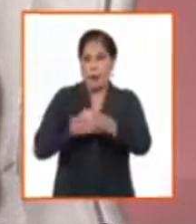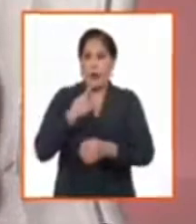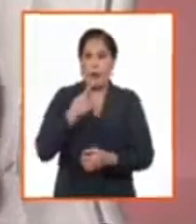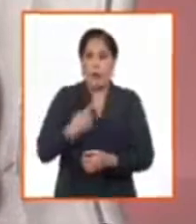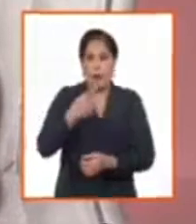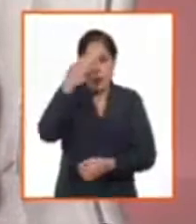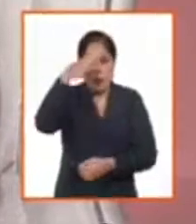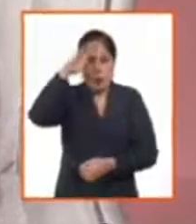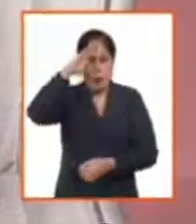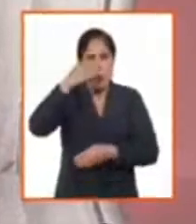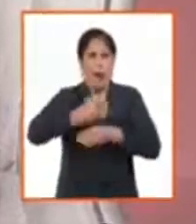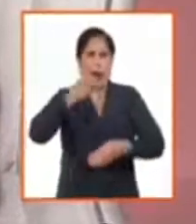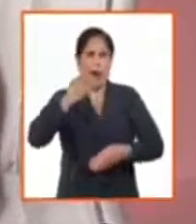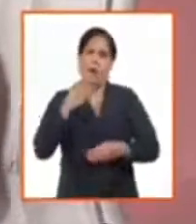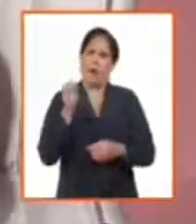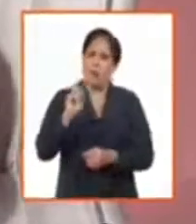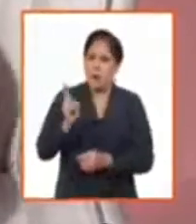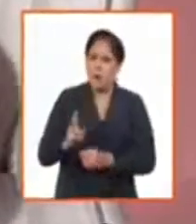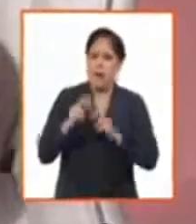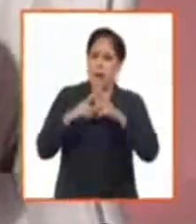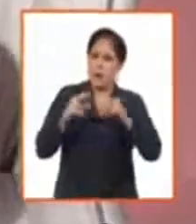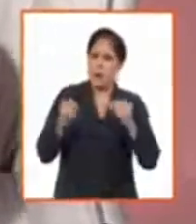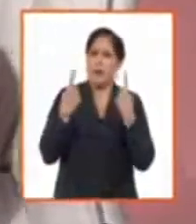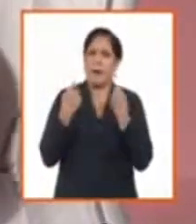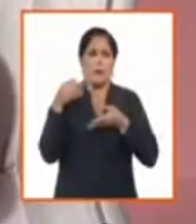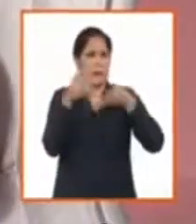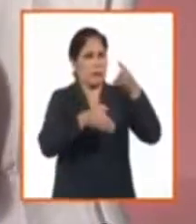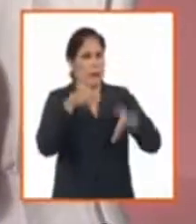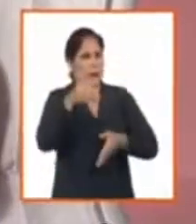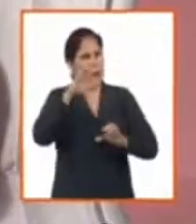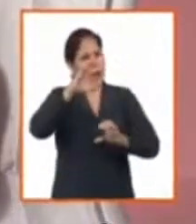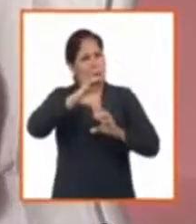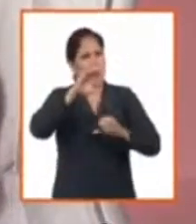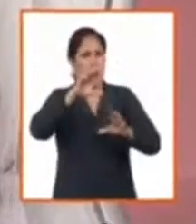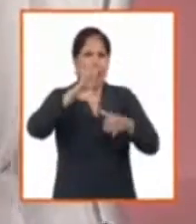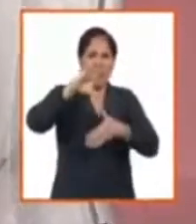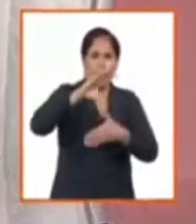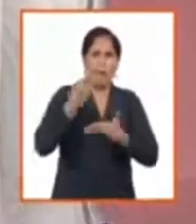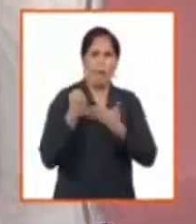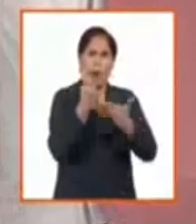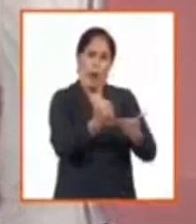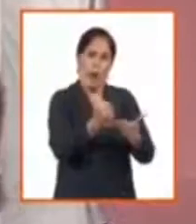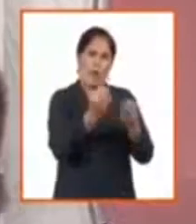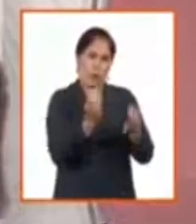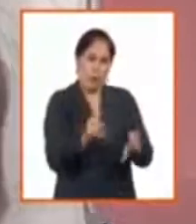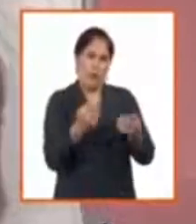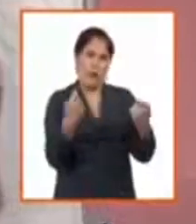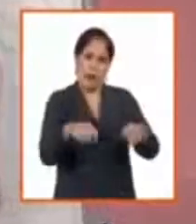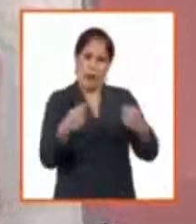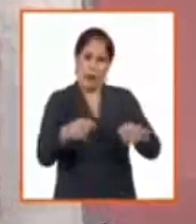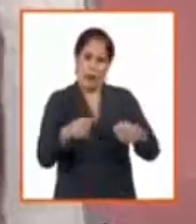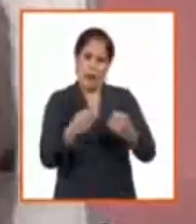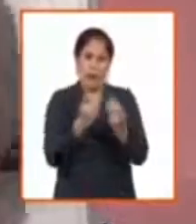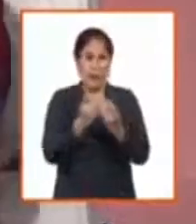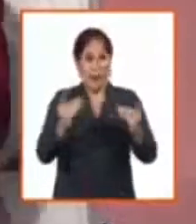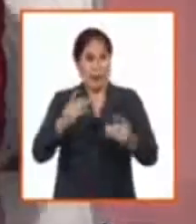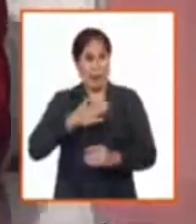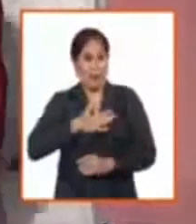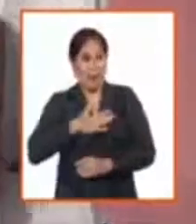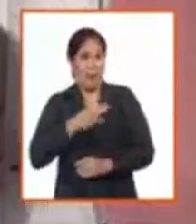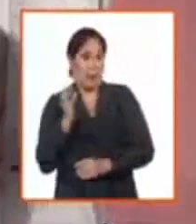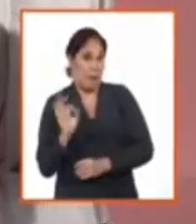cubas o venezuela nicaragua necesitan un poco ser adoctrinada respecto a la democracia etcétera